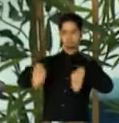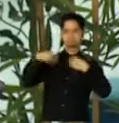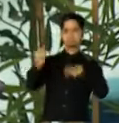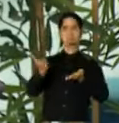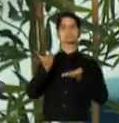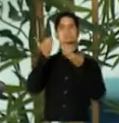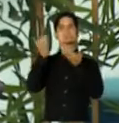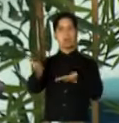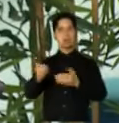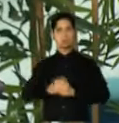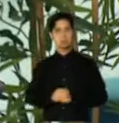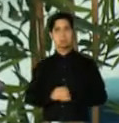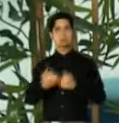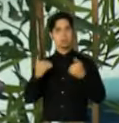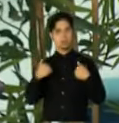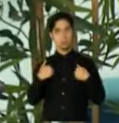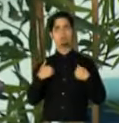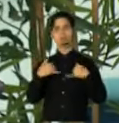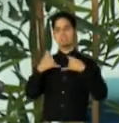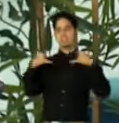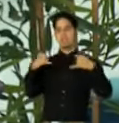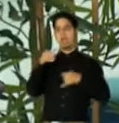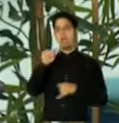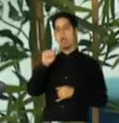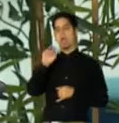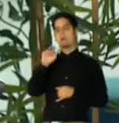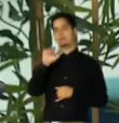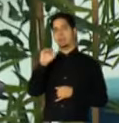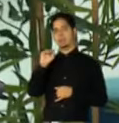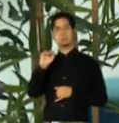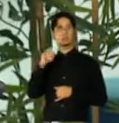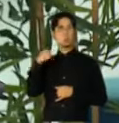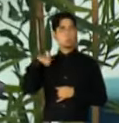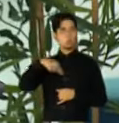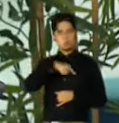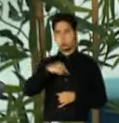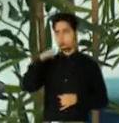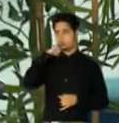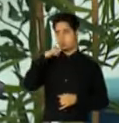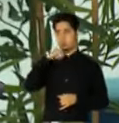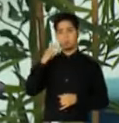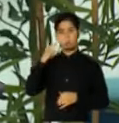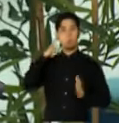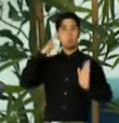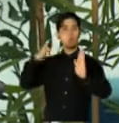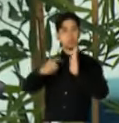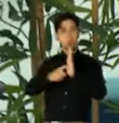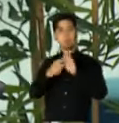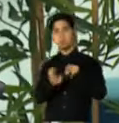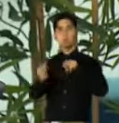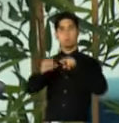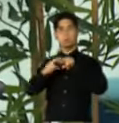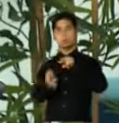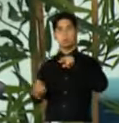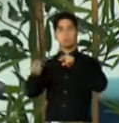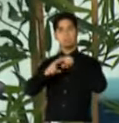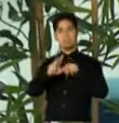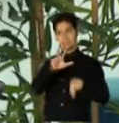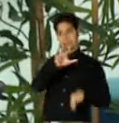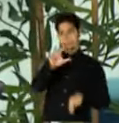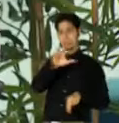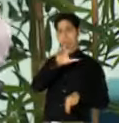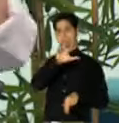tenemos la línea Paz de AMSCA, que a través de todos estos días, todos los días ha mostrado un aumento entre 300 a 400 llamados. O sea, que ha